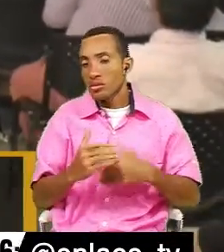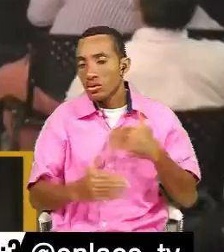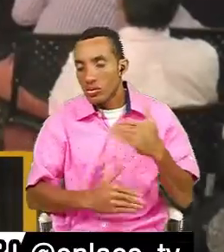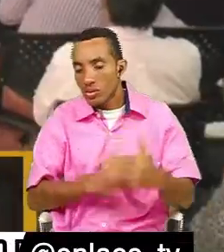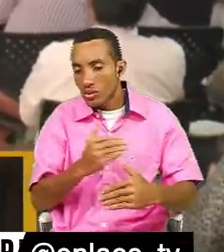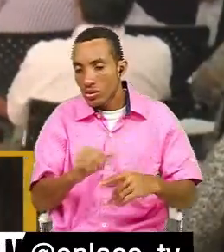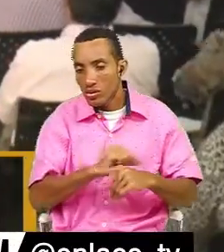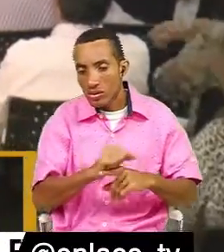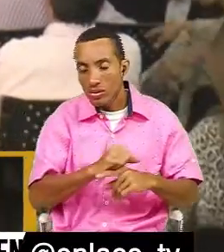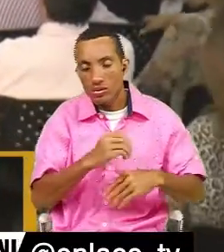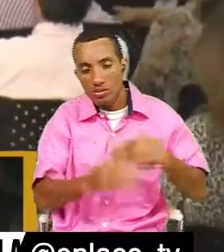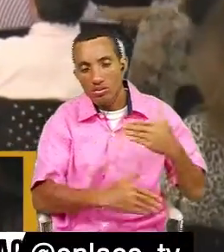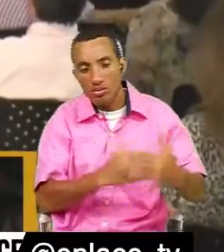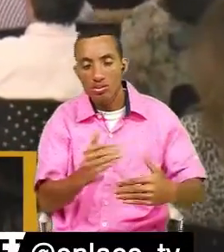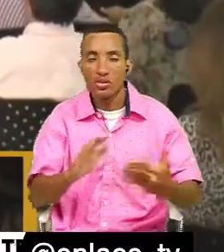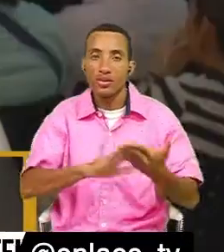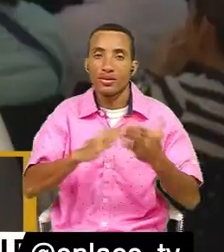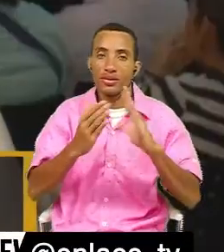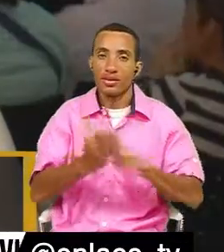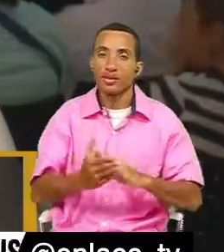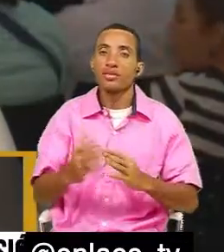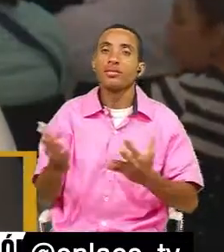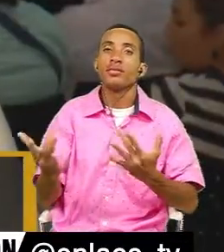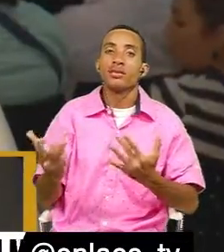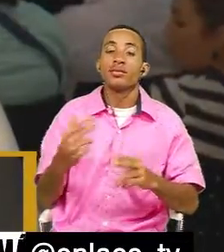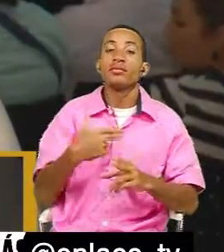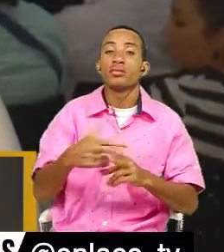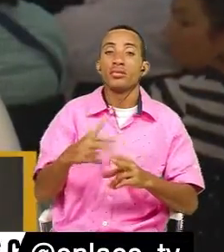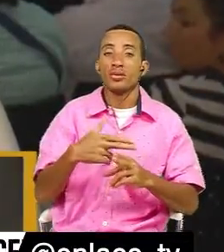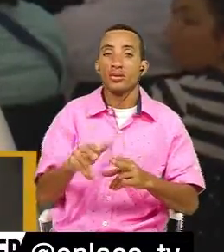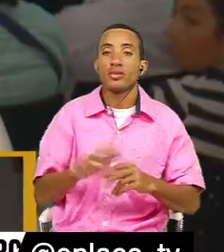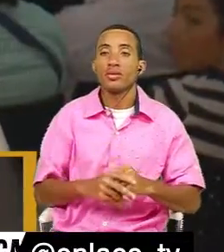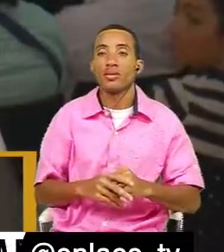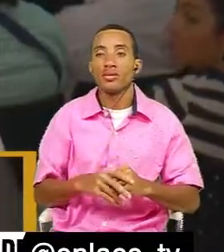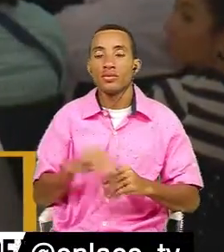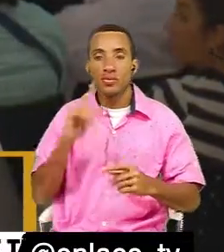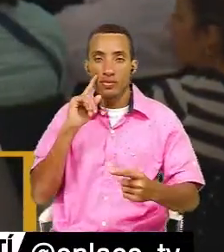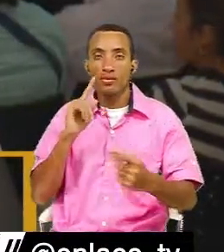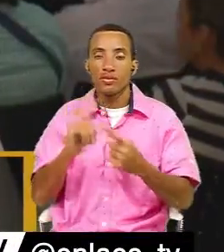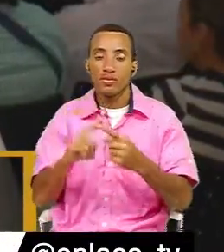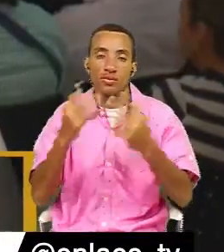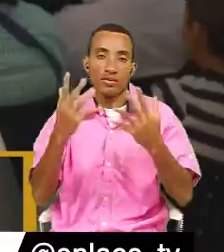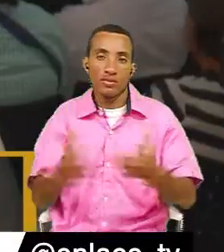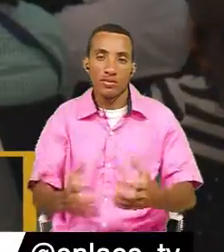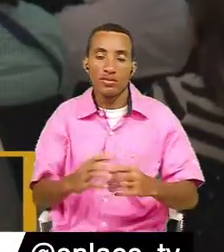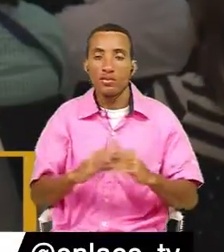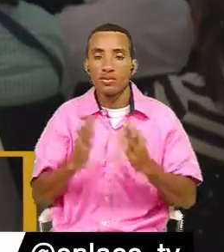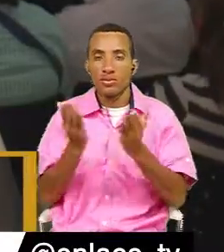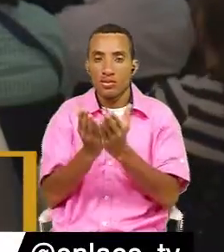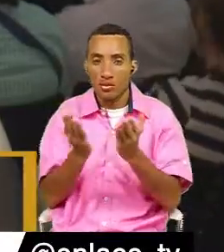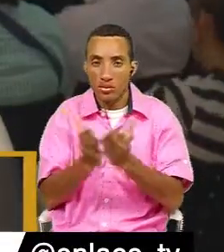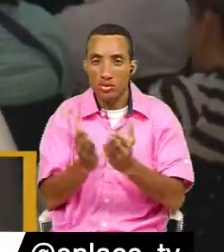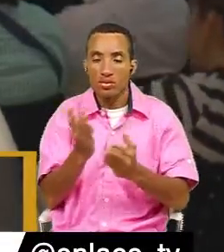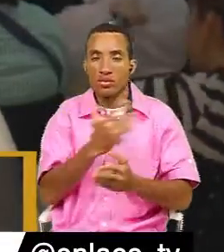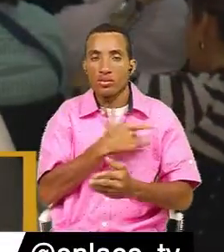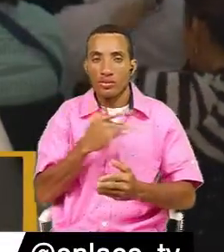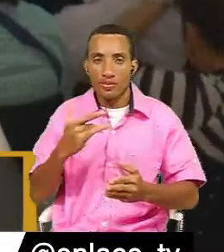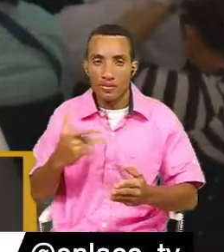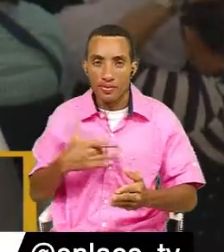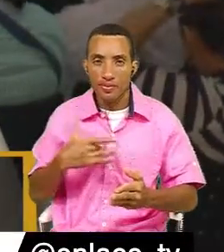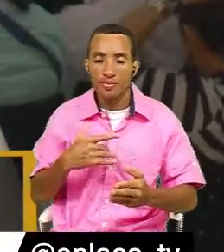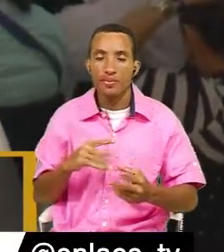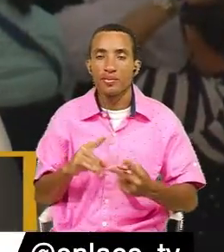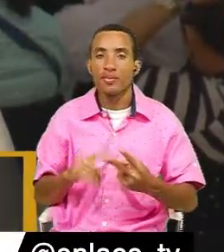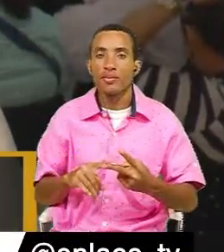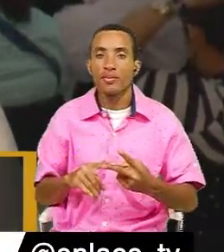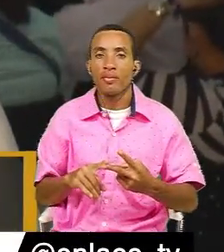el proceso de paz que se nos viene. Entonces, esa es una de nuestra perspectiva, donde estemos en educación, en salud, en